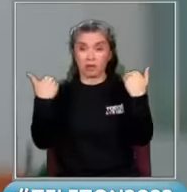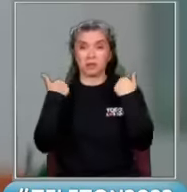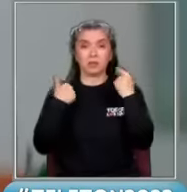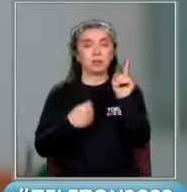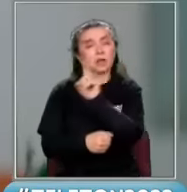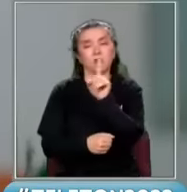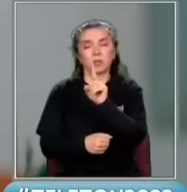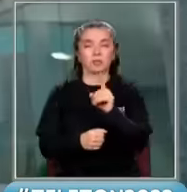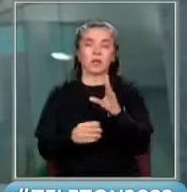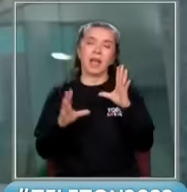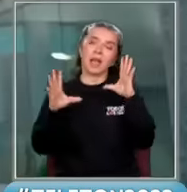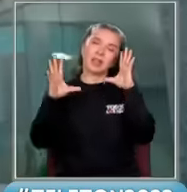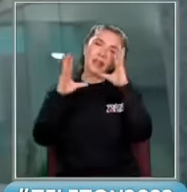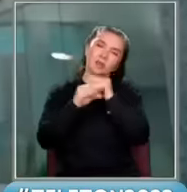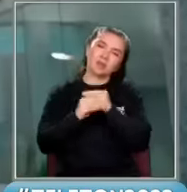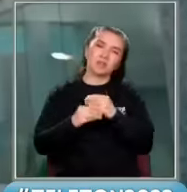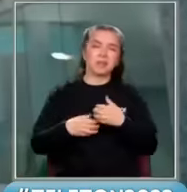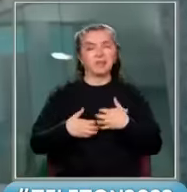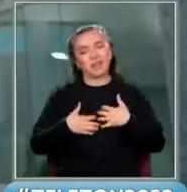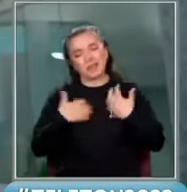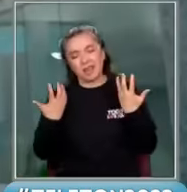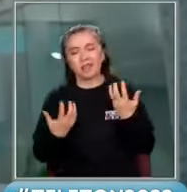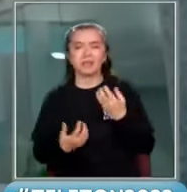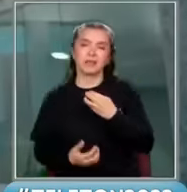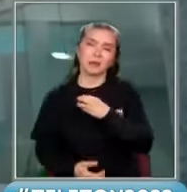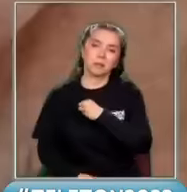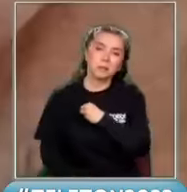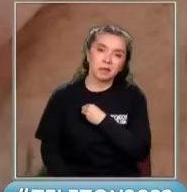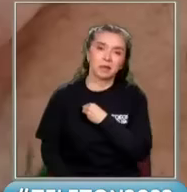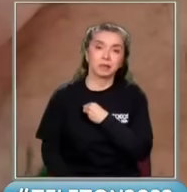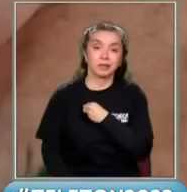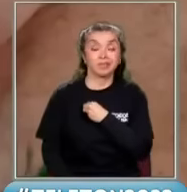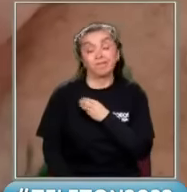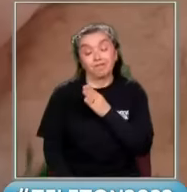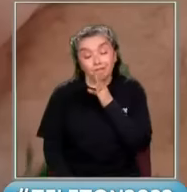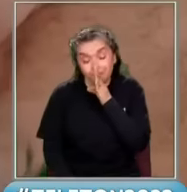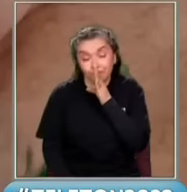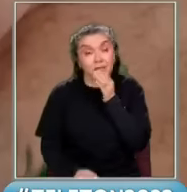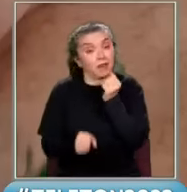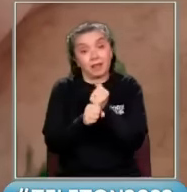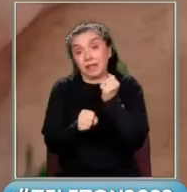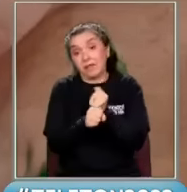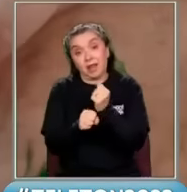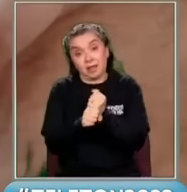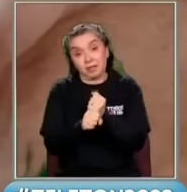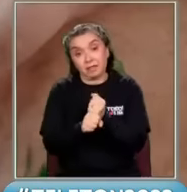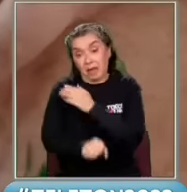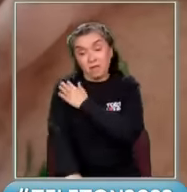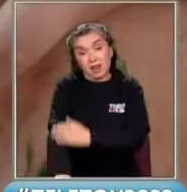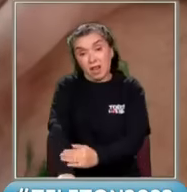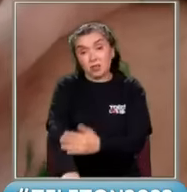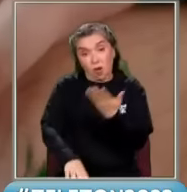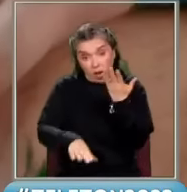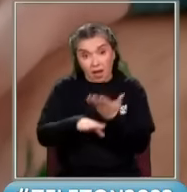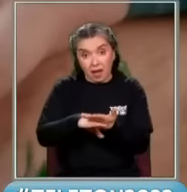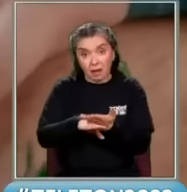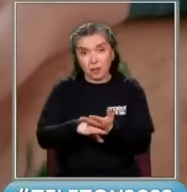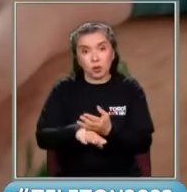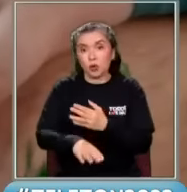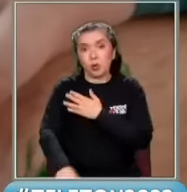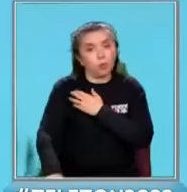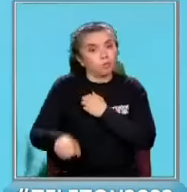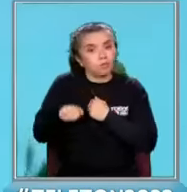daba mucha rabia, me daba como pena, pero tenía que trabajar. Si bien yo tengo el brazo, pero no lo siento y no lo